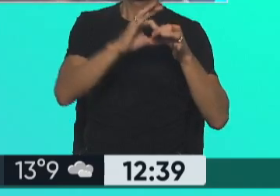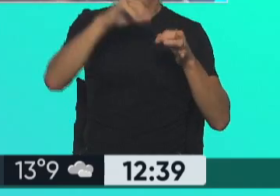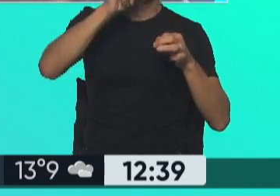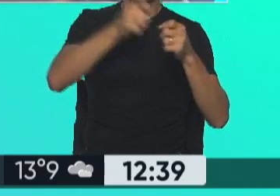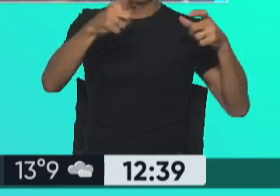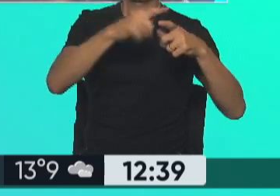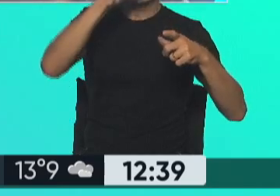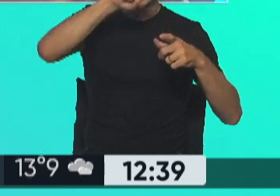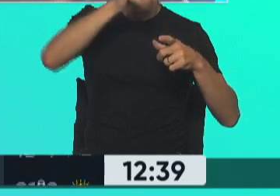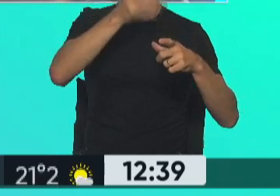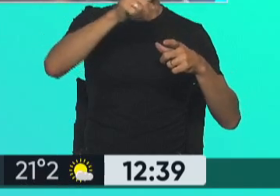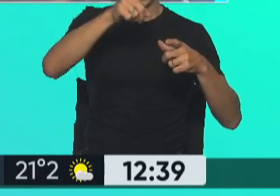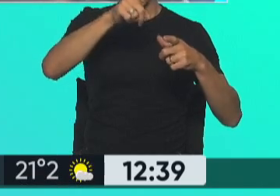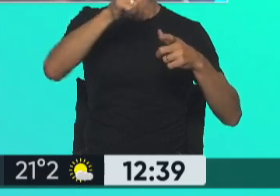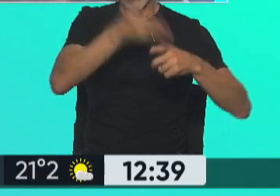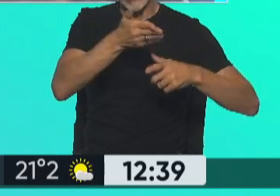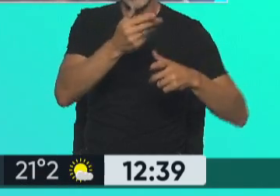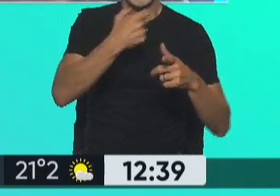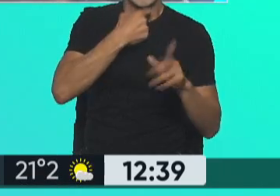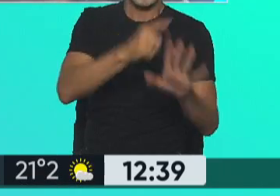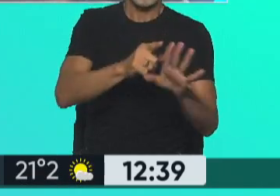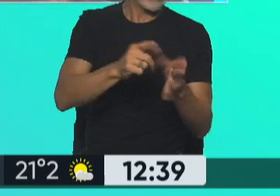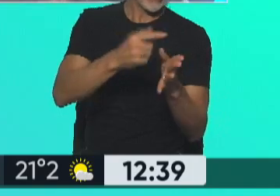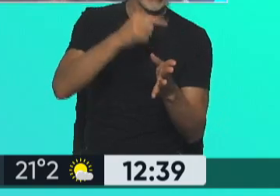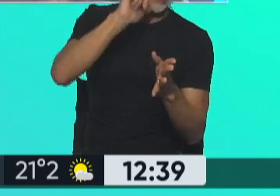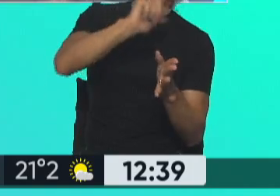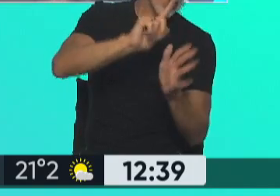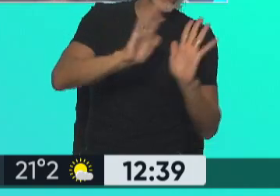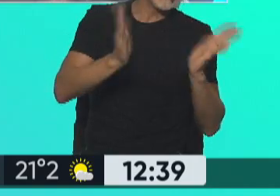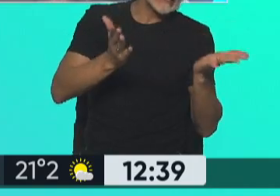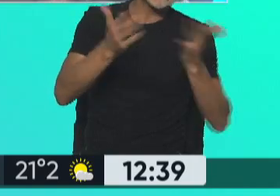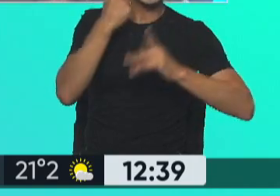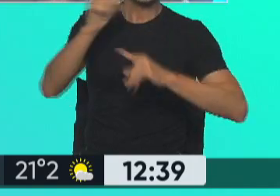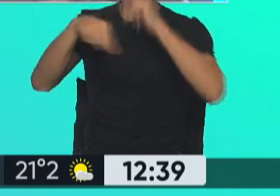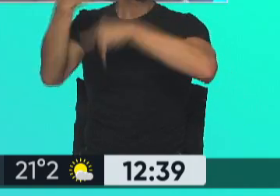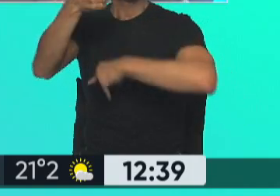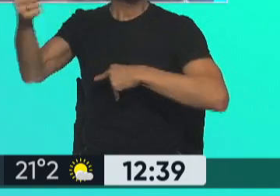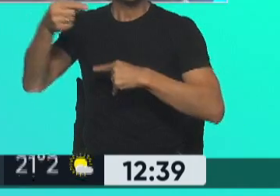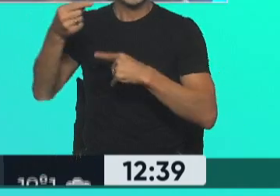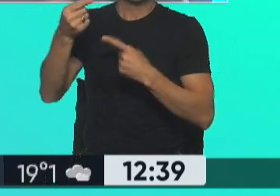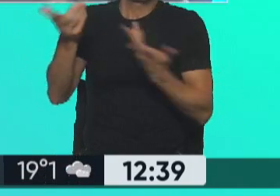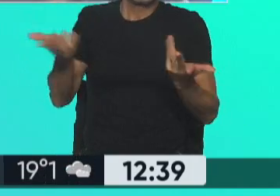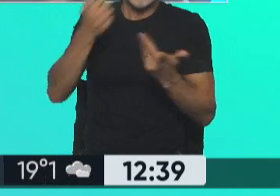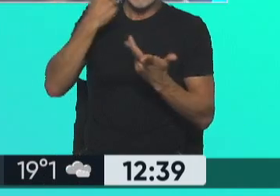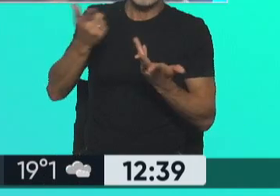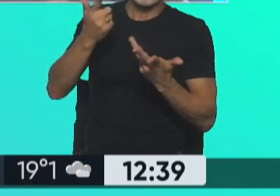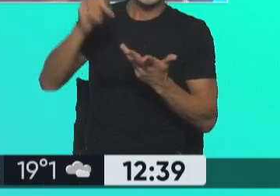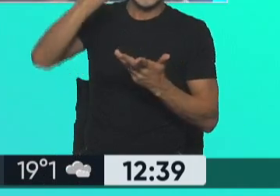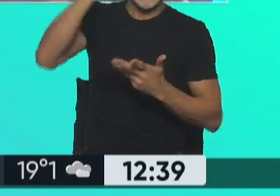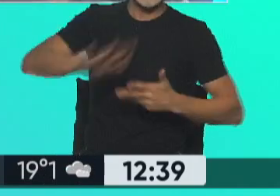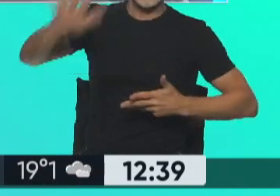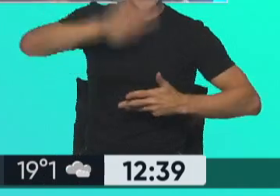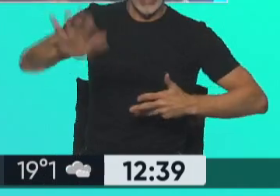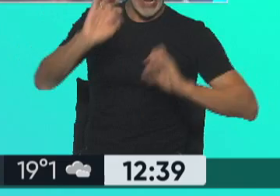es importante en en el mes de julio decir que la estadística que se va a conocer la semana que viene repito esto por